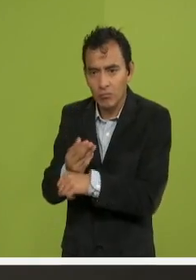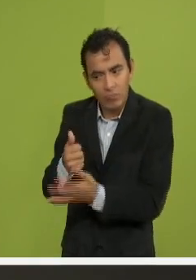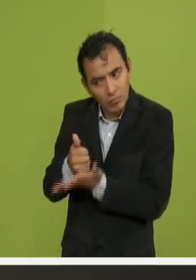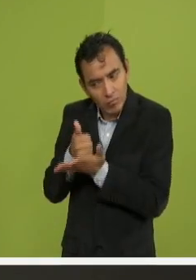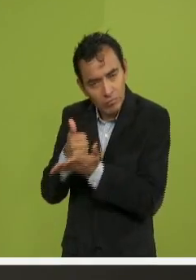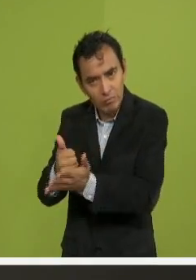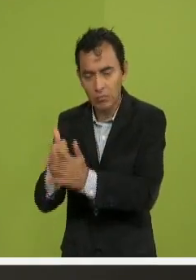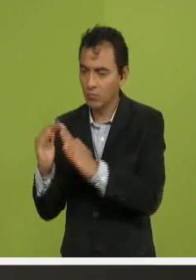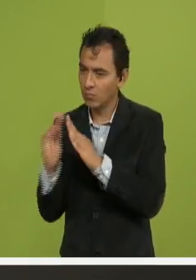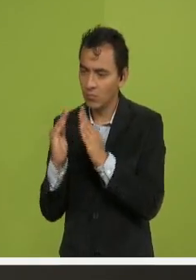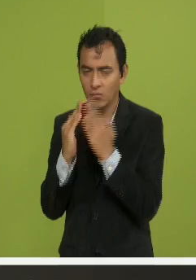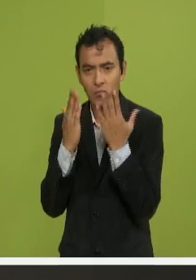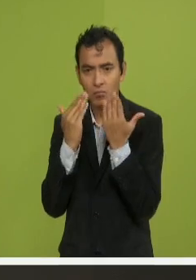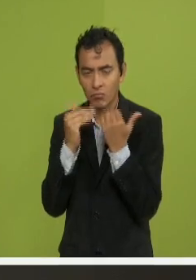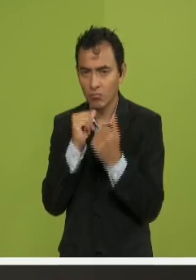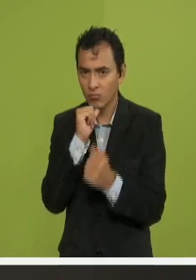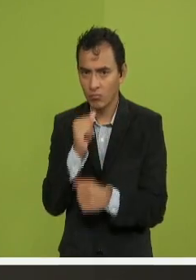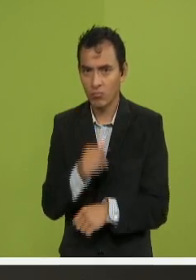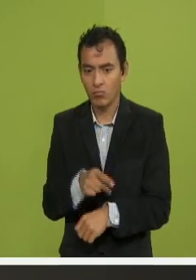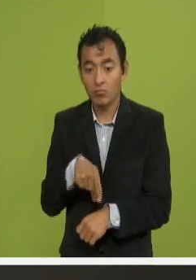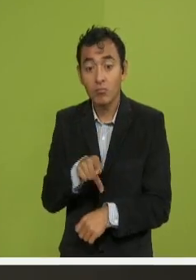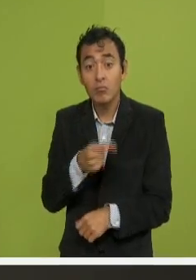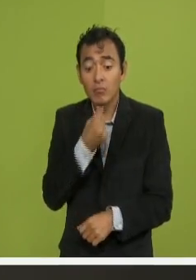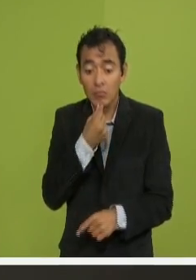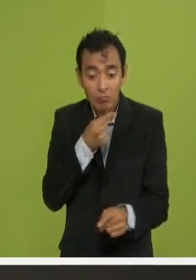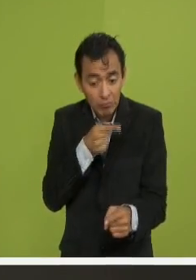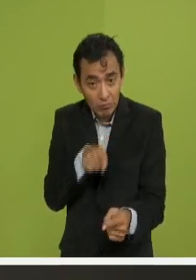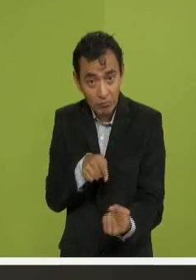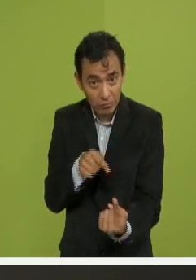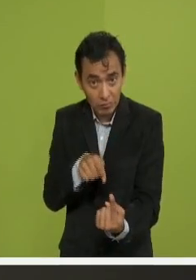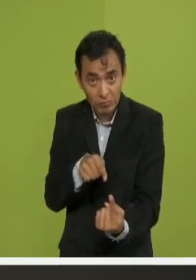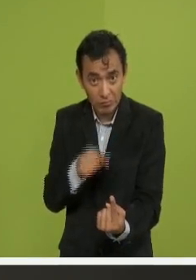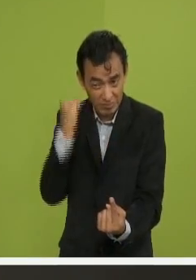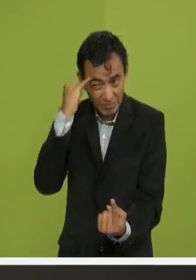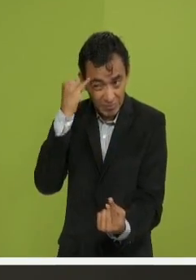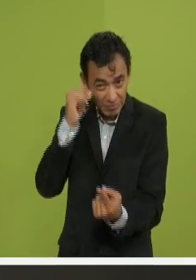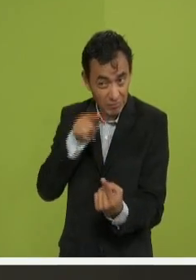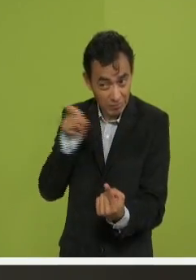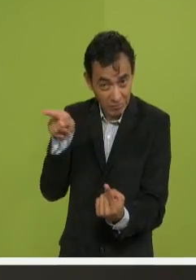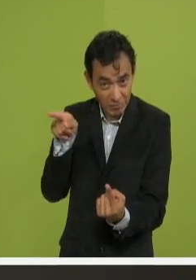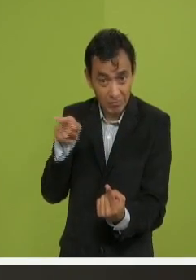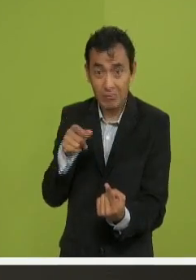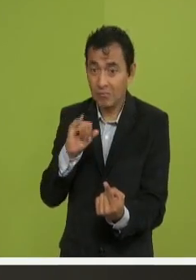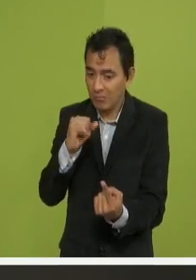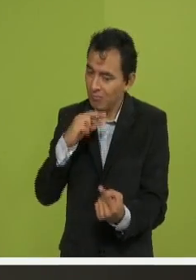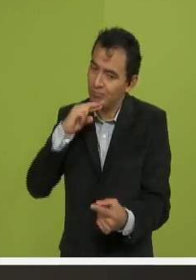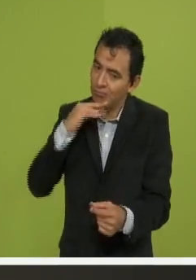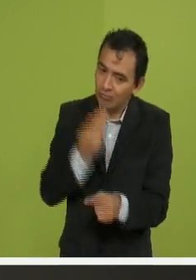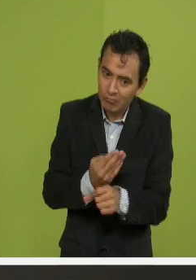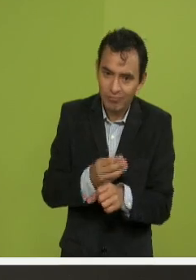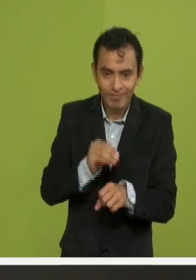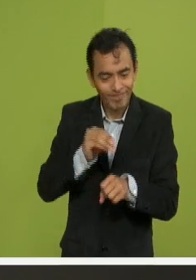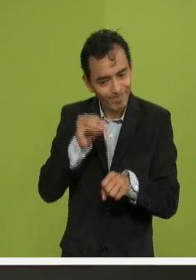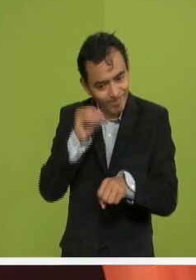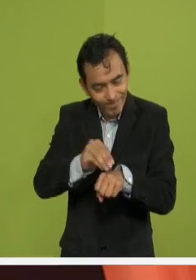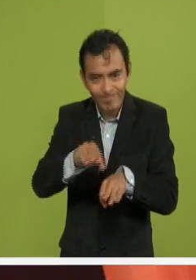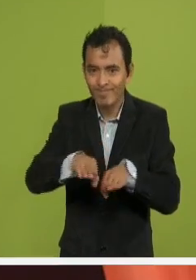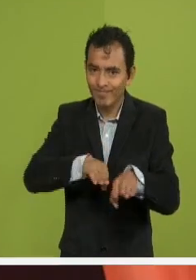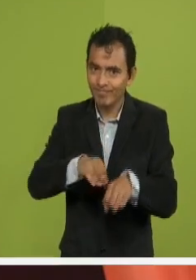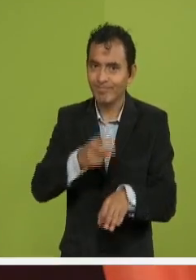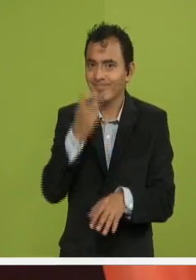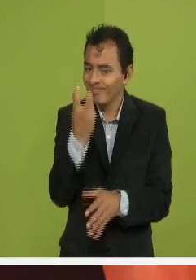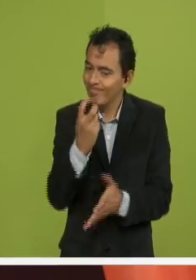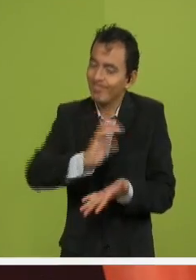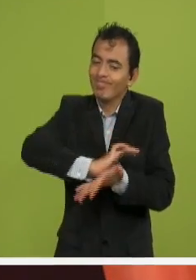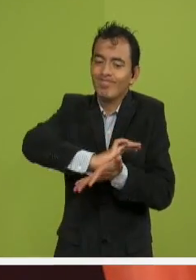niño o la niña que está en este trabajo doméstico infantil, sí. Y ahí empieza también ahí esta parte de conciencia. La discriminación, uh-huh.